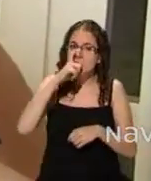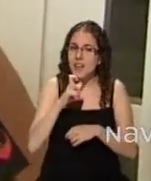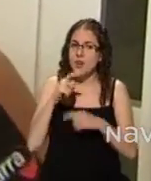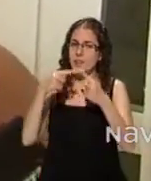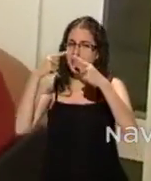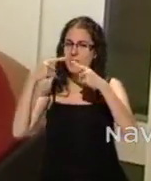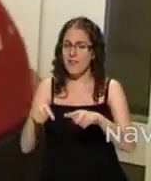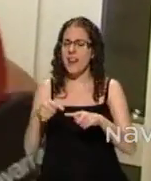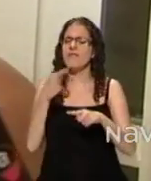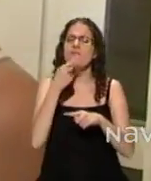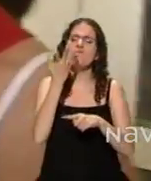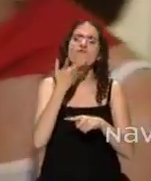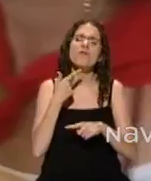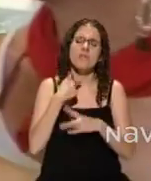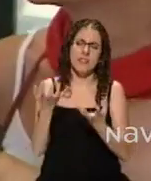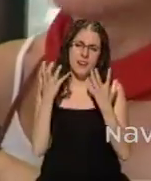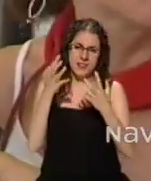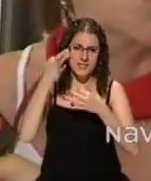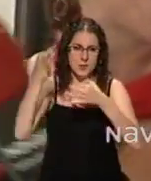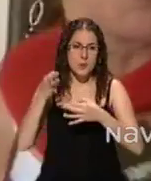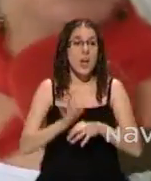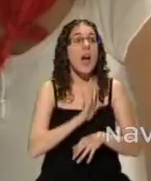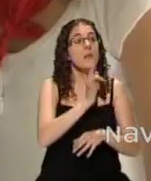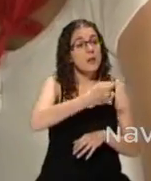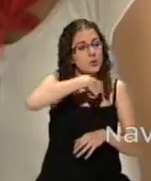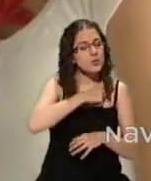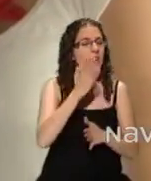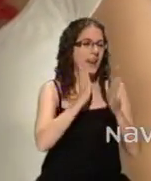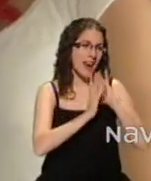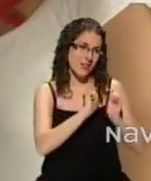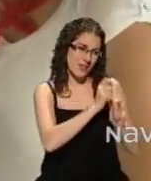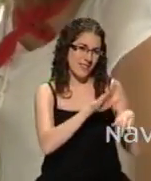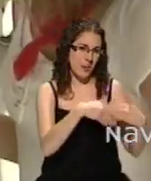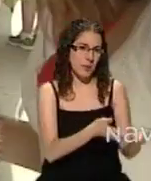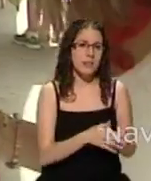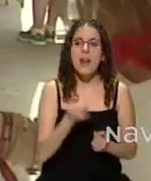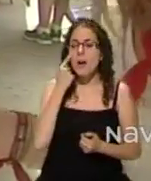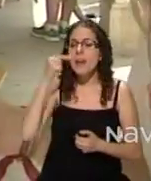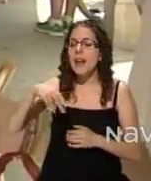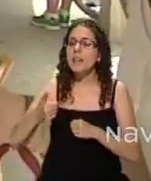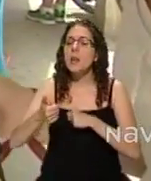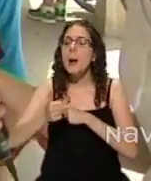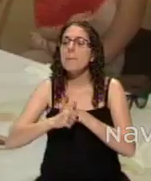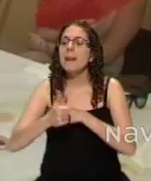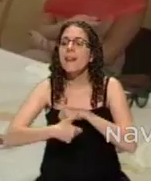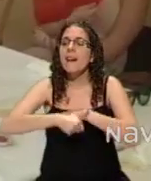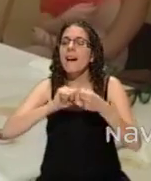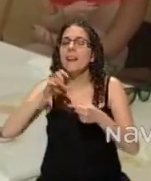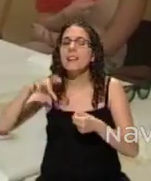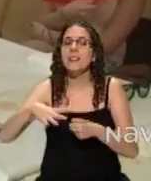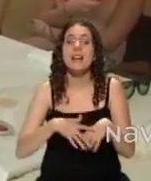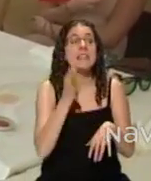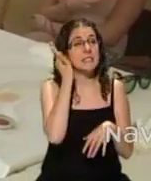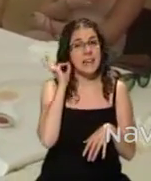muy bueno y vamos a ganar. Además le ponemos cariño. Mucho cariño. ¿Quién ha pelado las patatas aquí? Las patatas las han pelado las chicas.